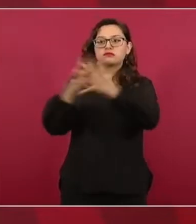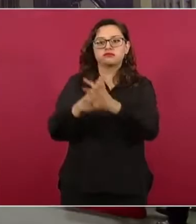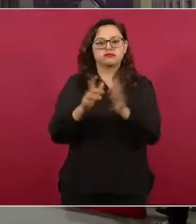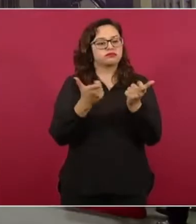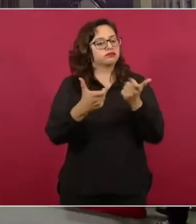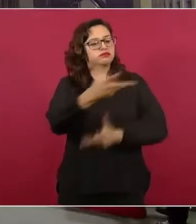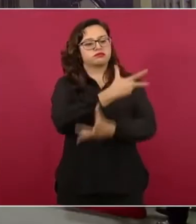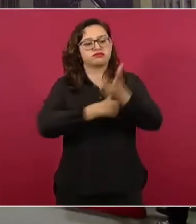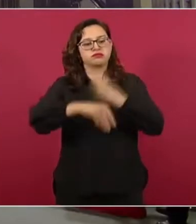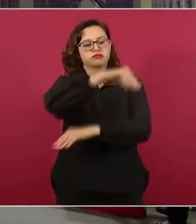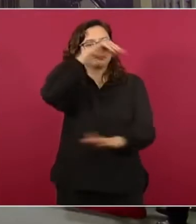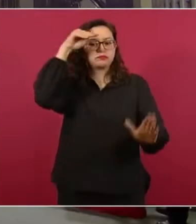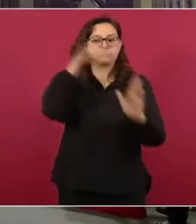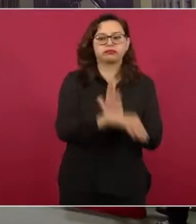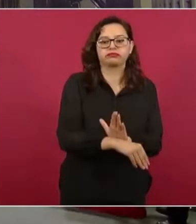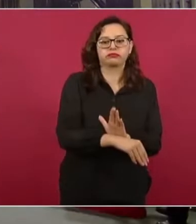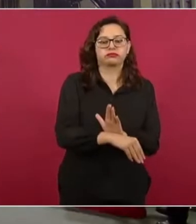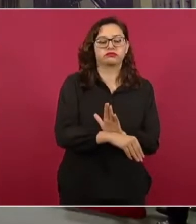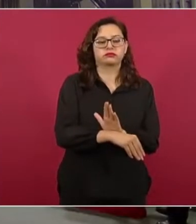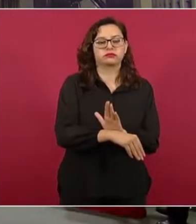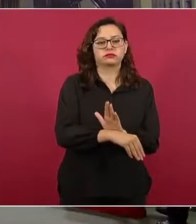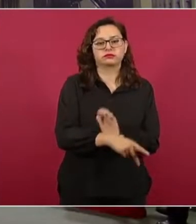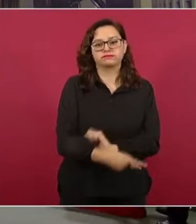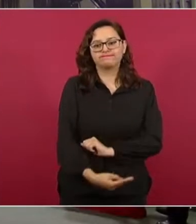Entonces, la ONU tiene que seguir